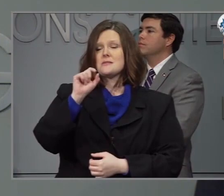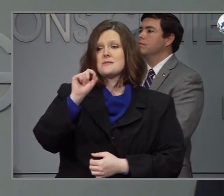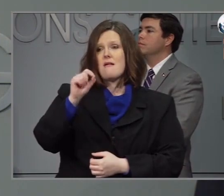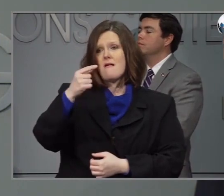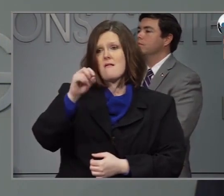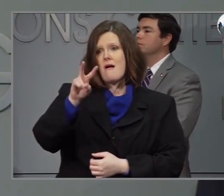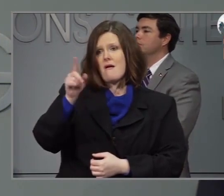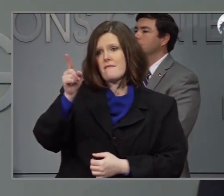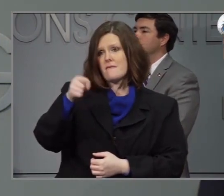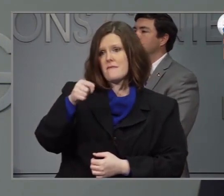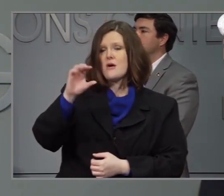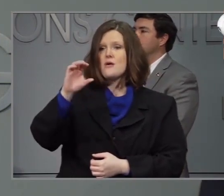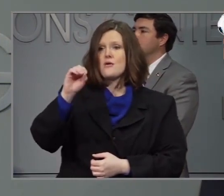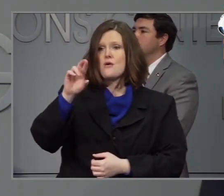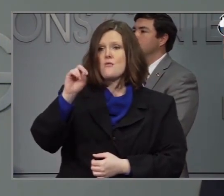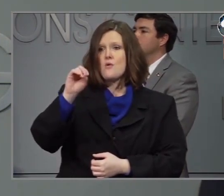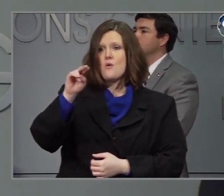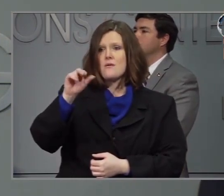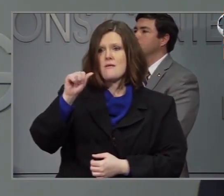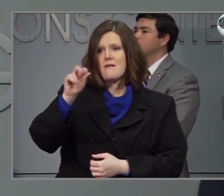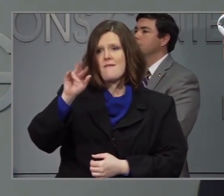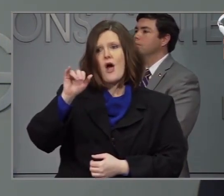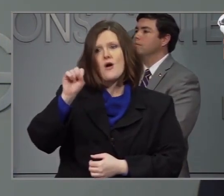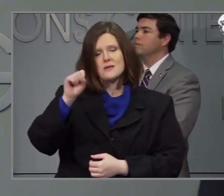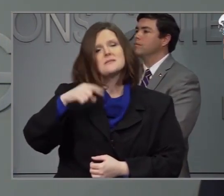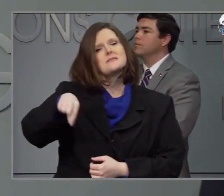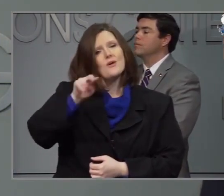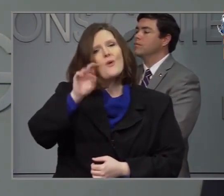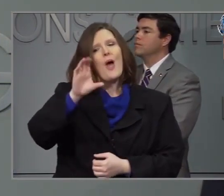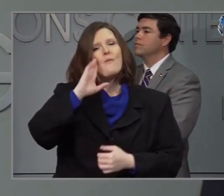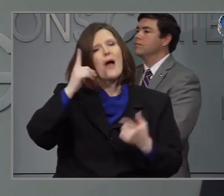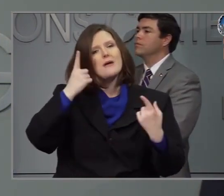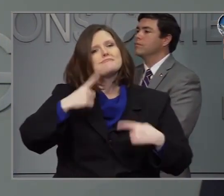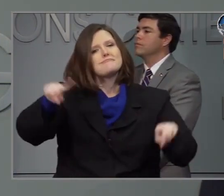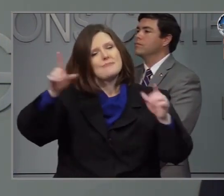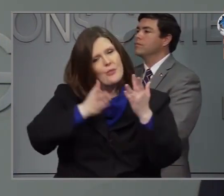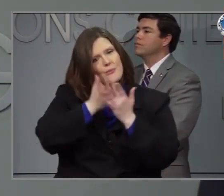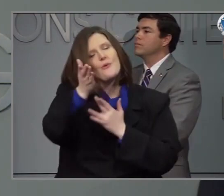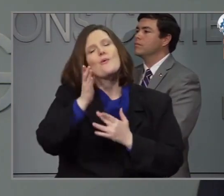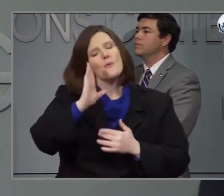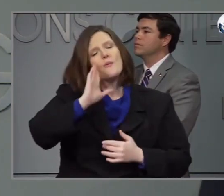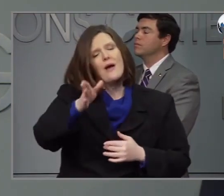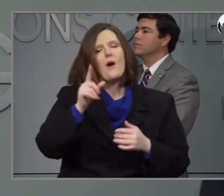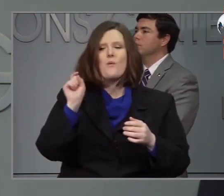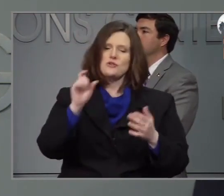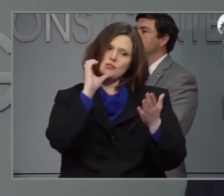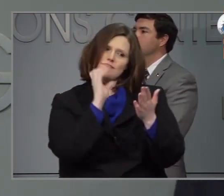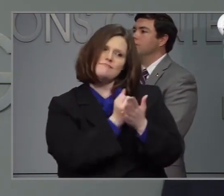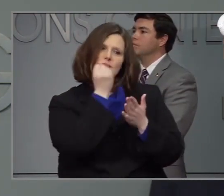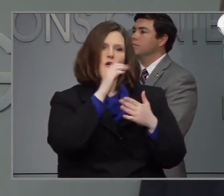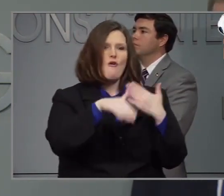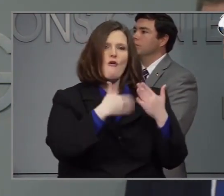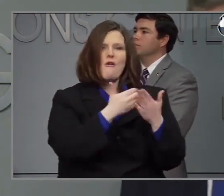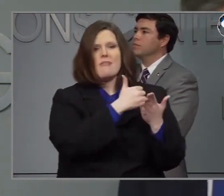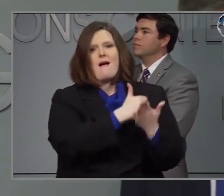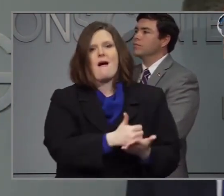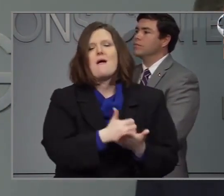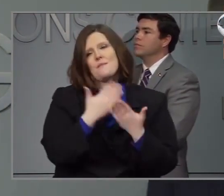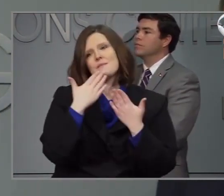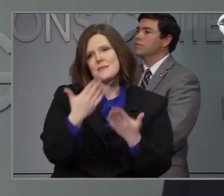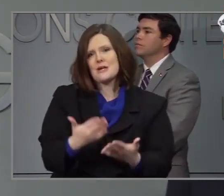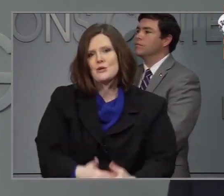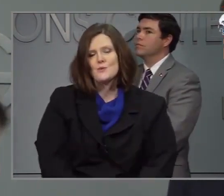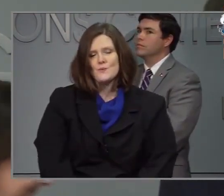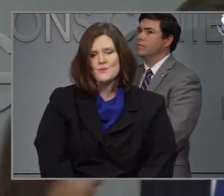nzd hh ese punto gov diagonal coronavirus debemos aprovechar